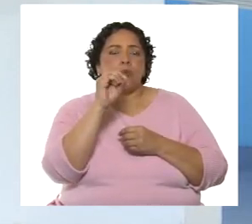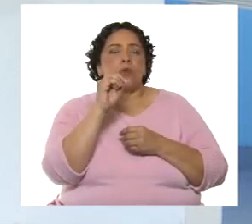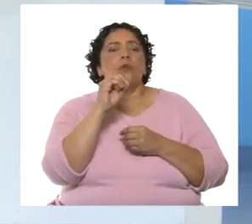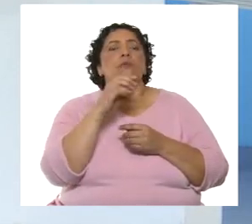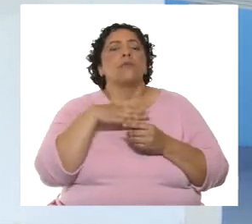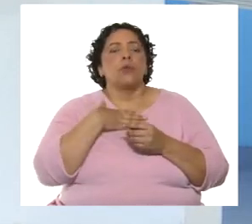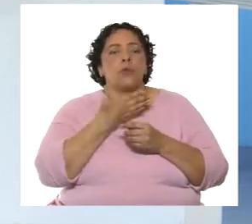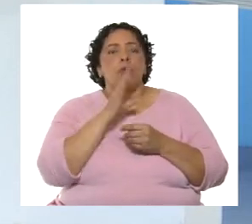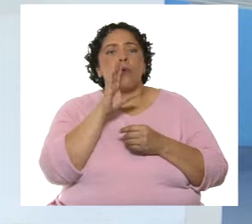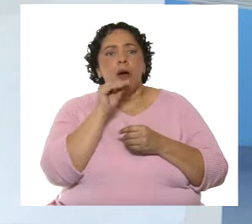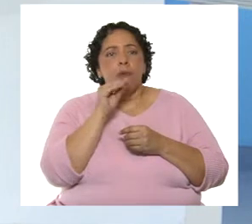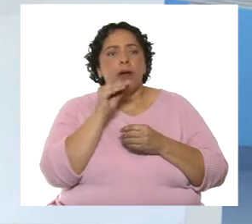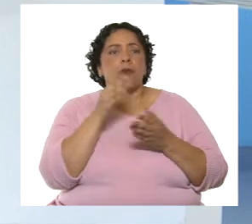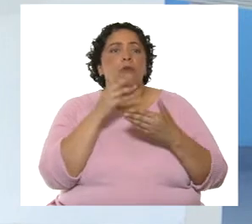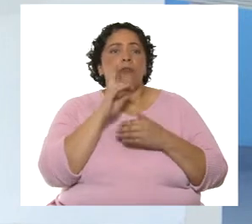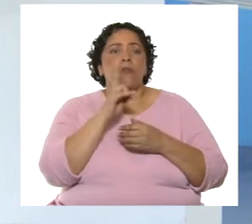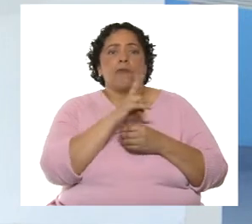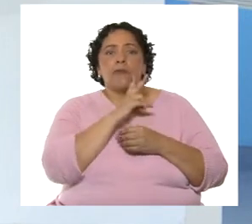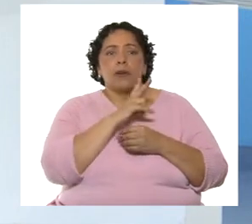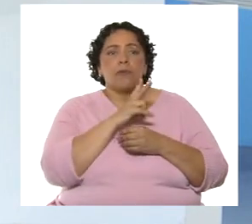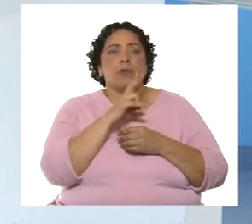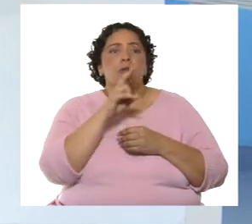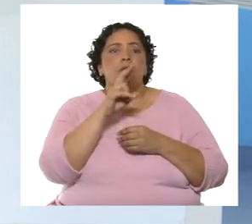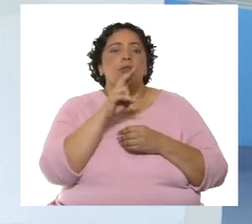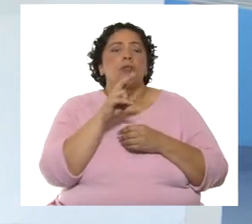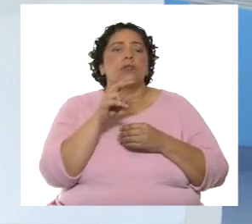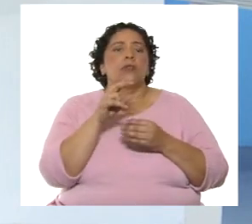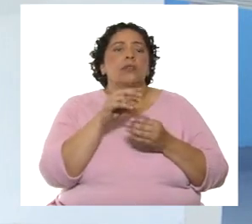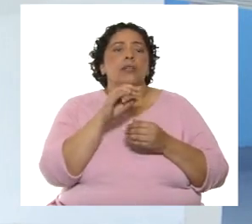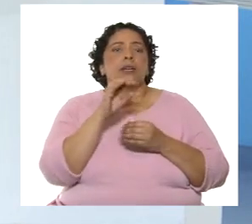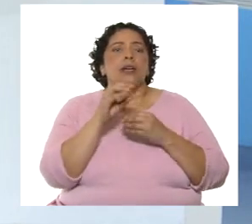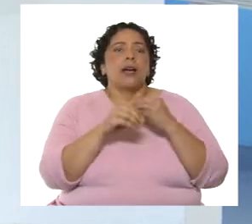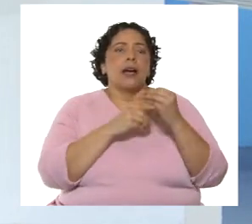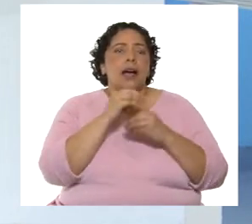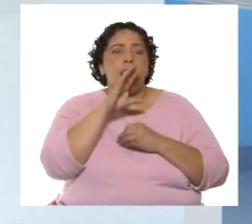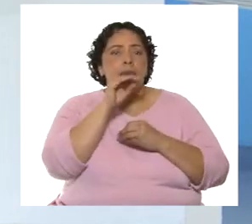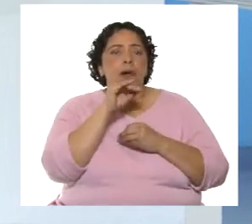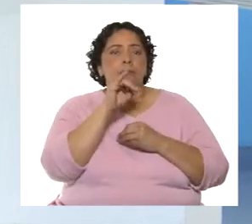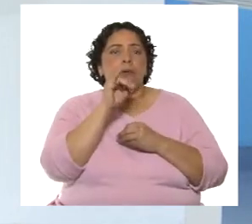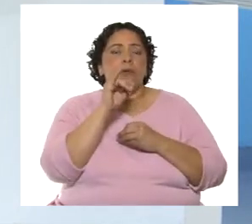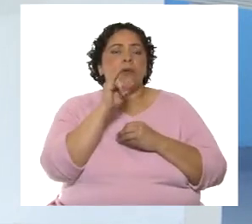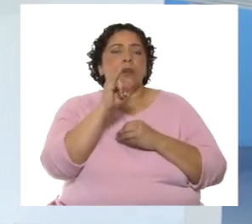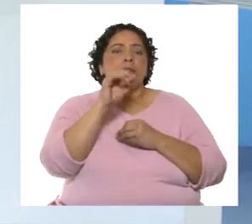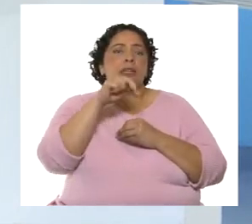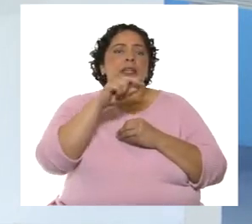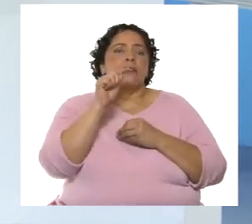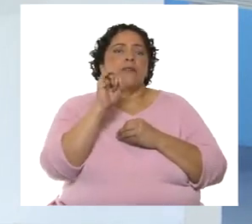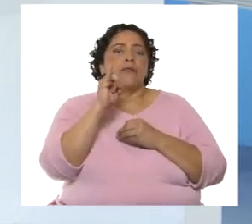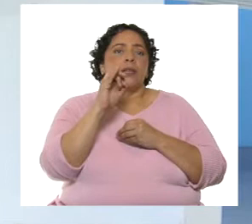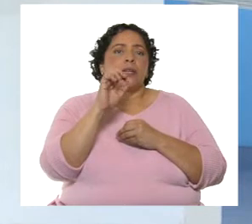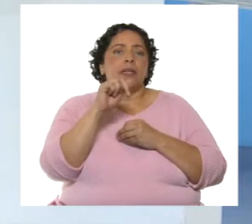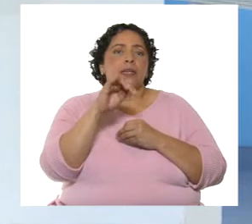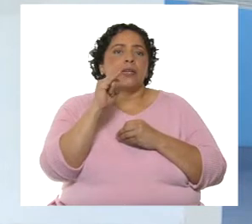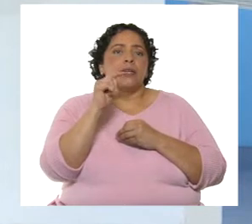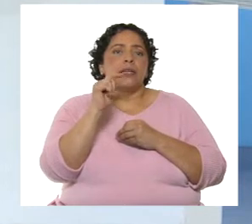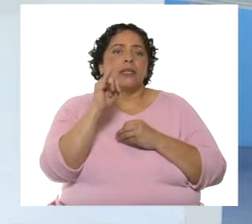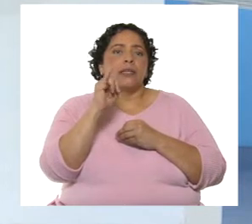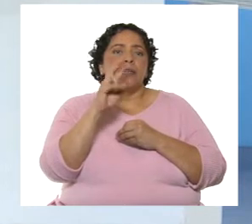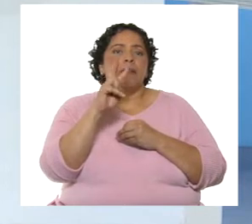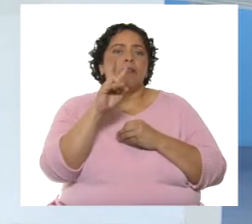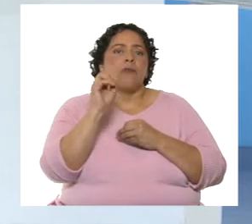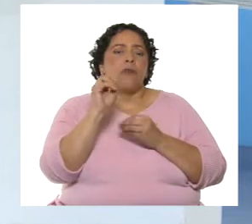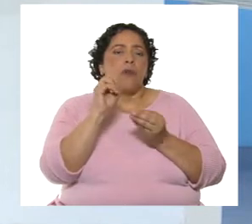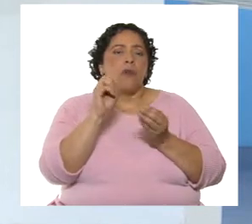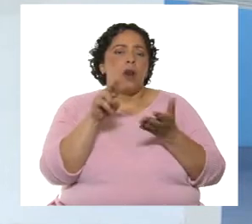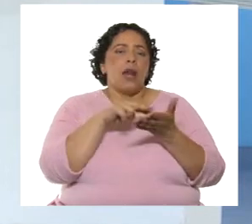hablar también de cuando el verbo no está conjugado, que hablamos del infinitivo, y entonces podríamos decir es leer,